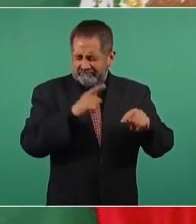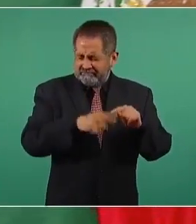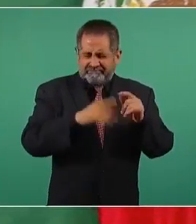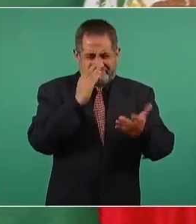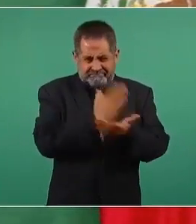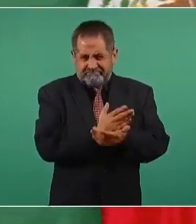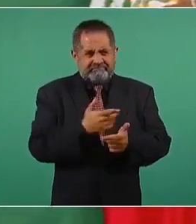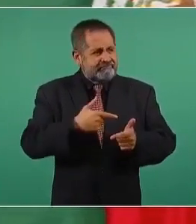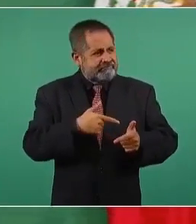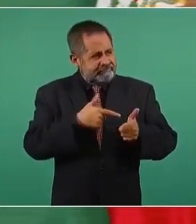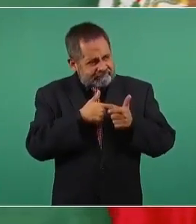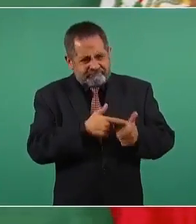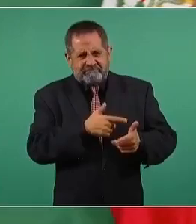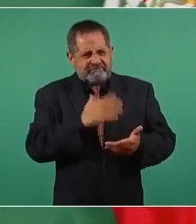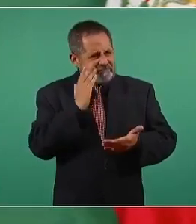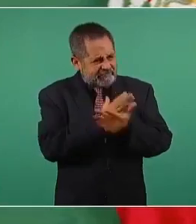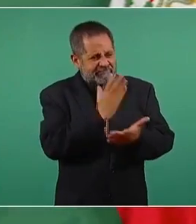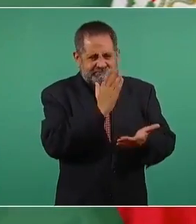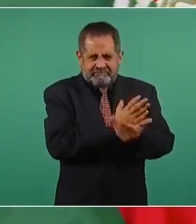para